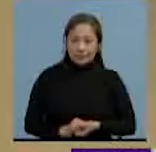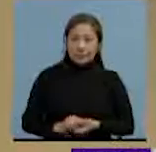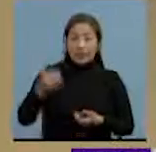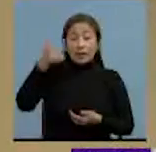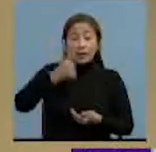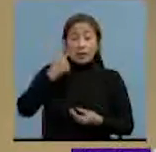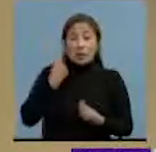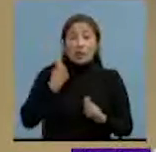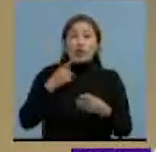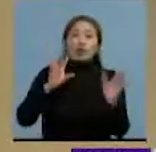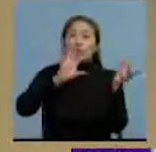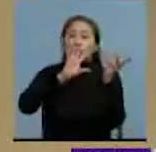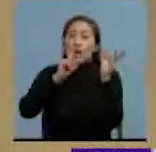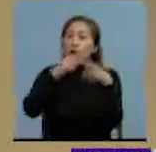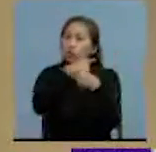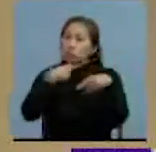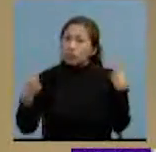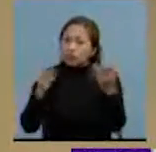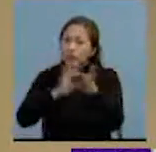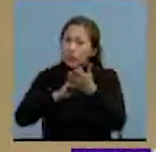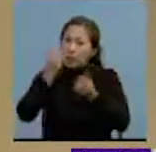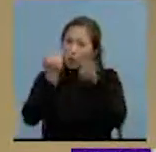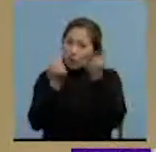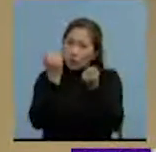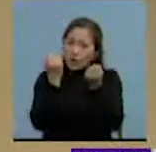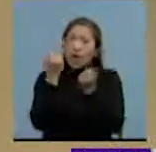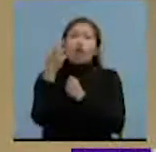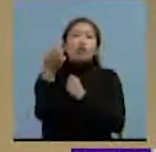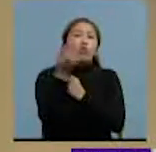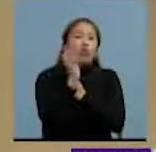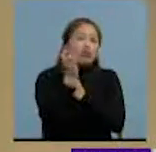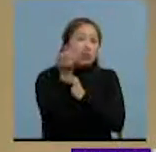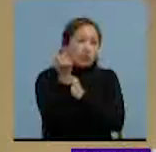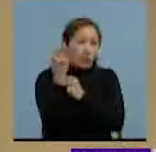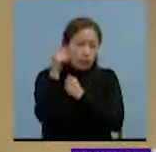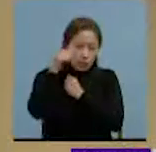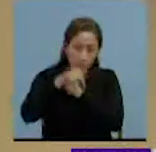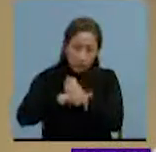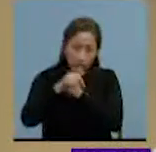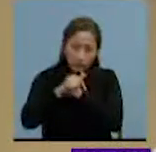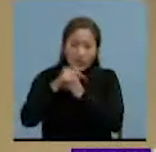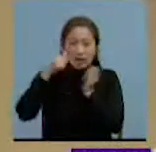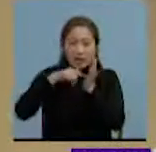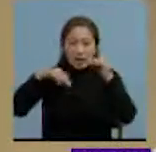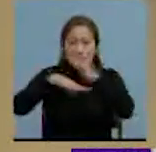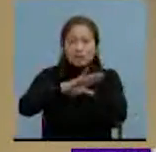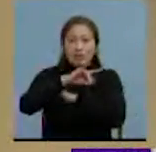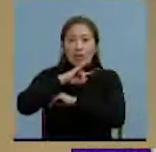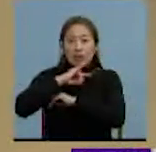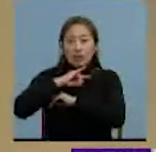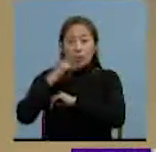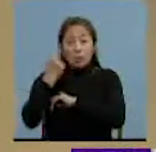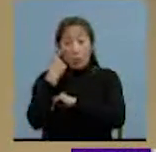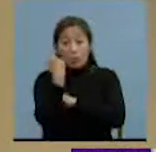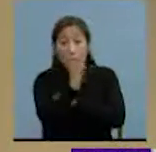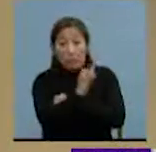Estamos ahora con los datos económicos. ¿A cuánto cotiza el dólar en estos momentos en la ciudad de San Salvador de